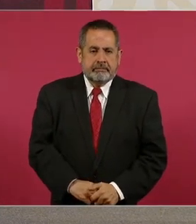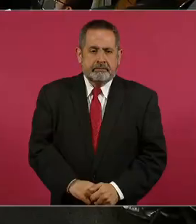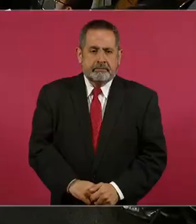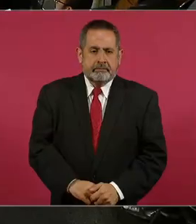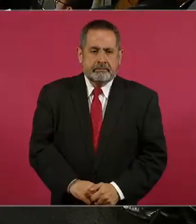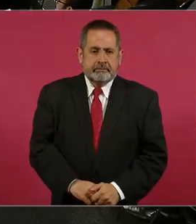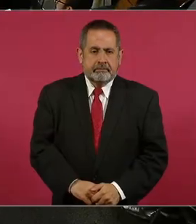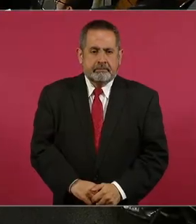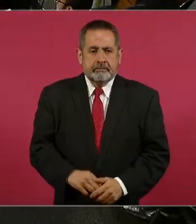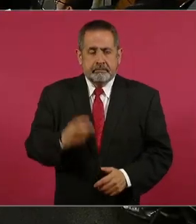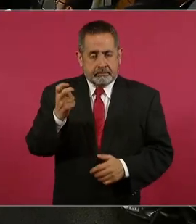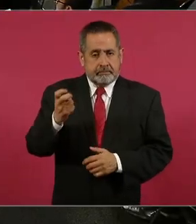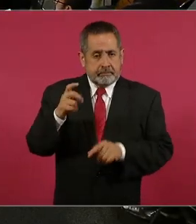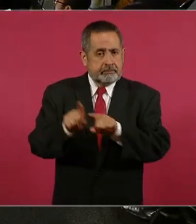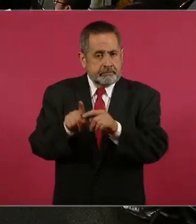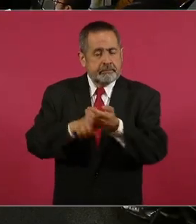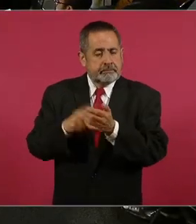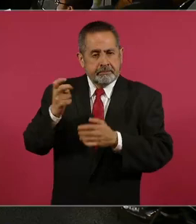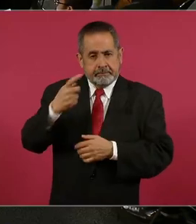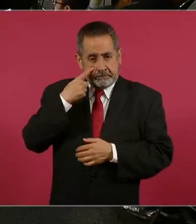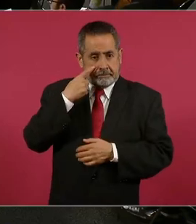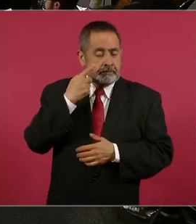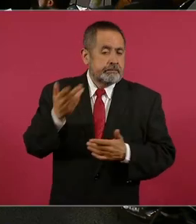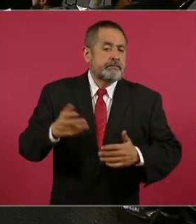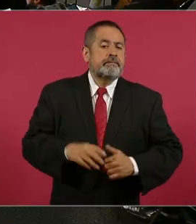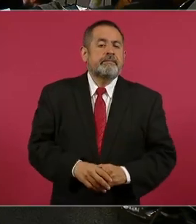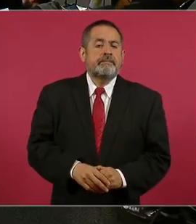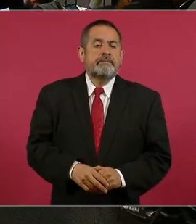Esto es el de nosotros, sí. Miren.